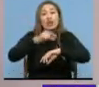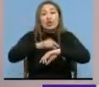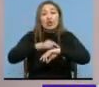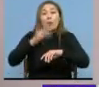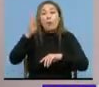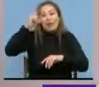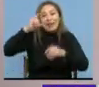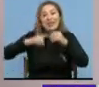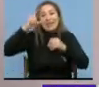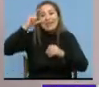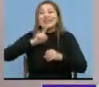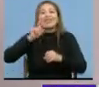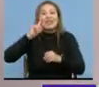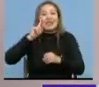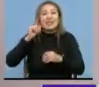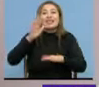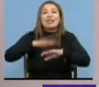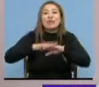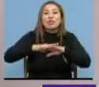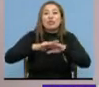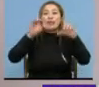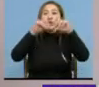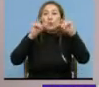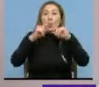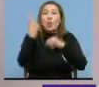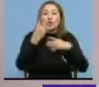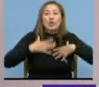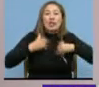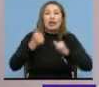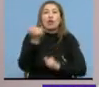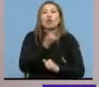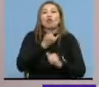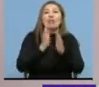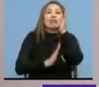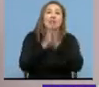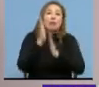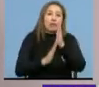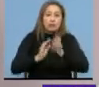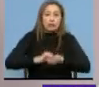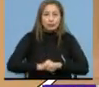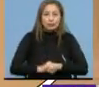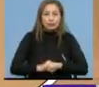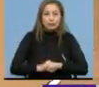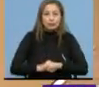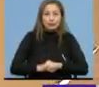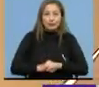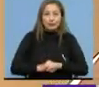ve que está a cargo del centro número uno con asiento en san pedro de jujuy